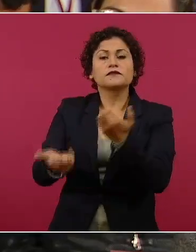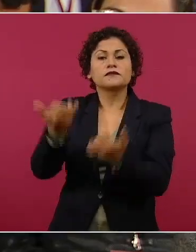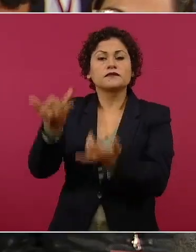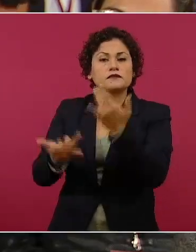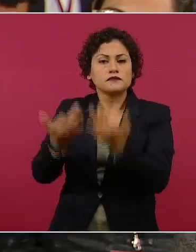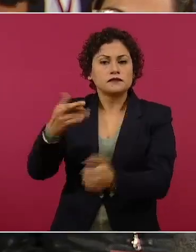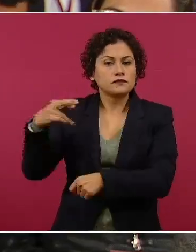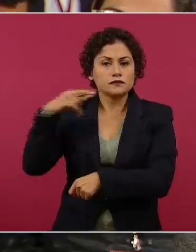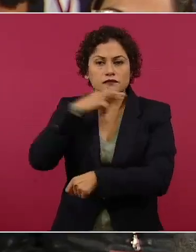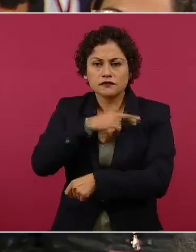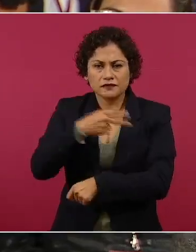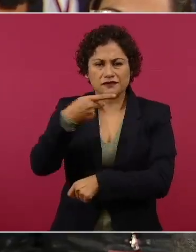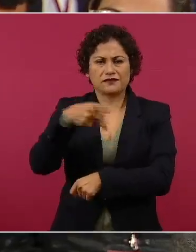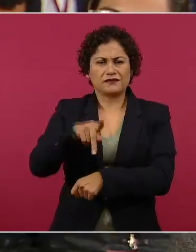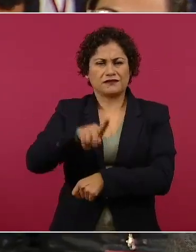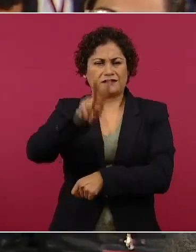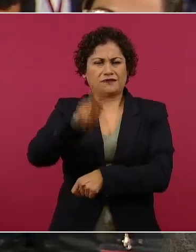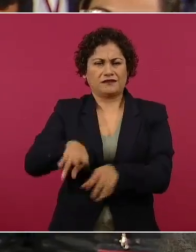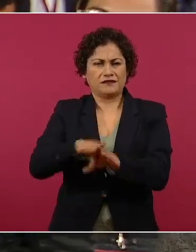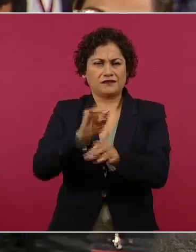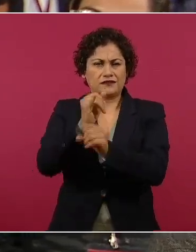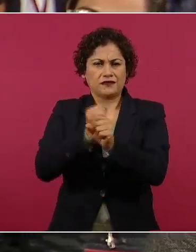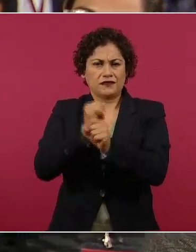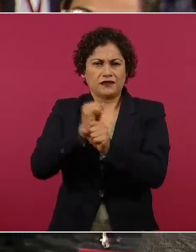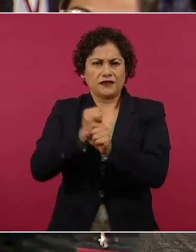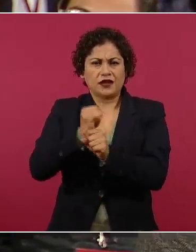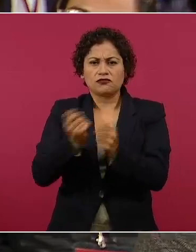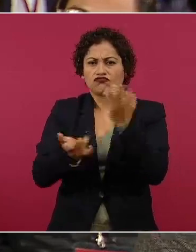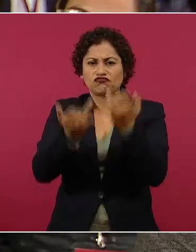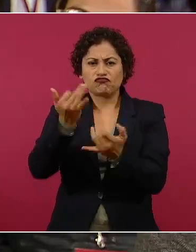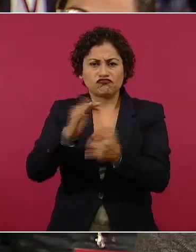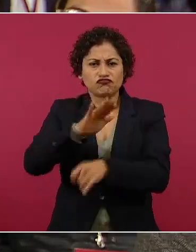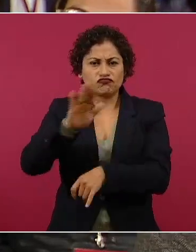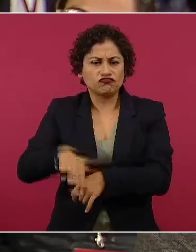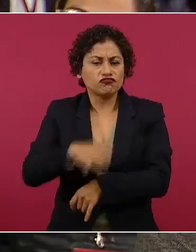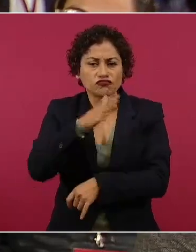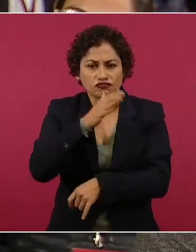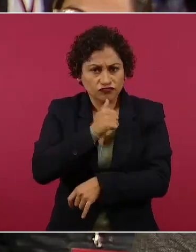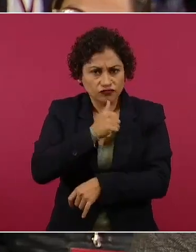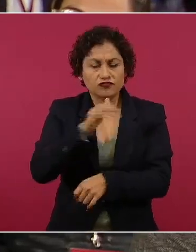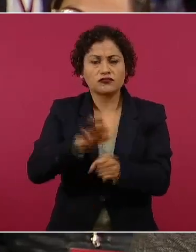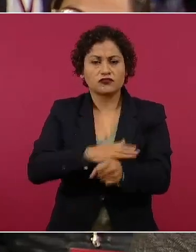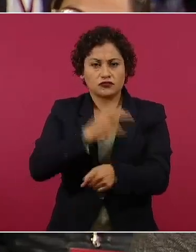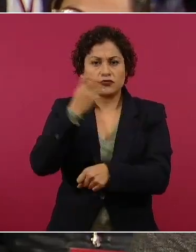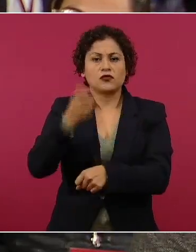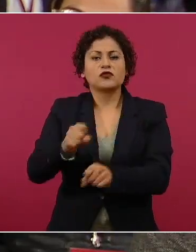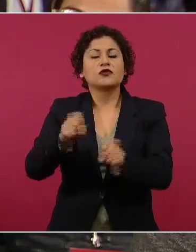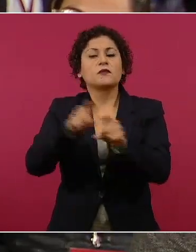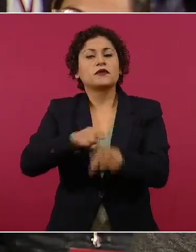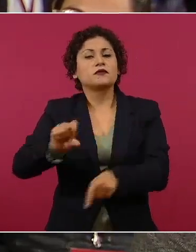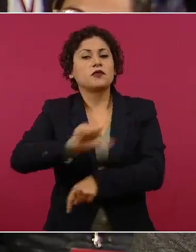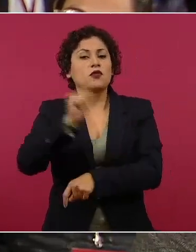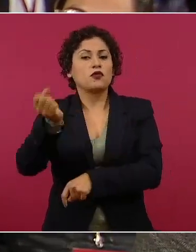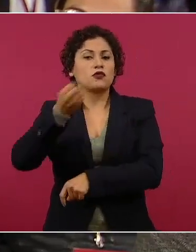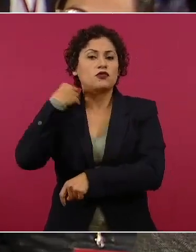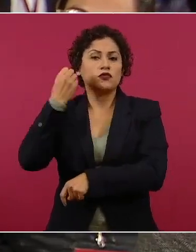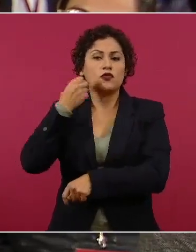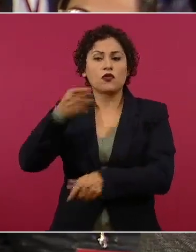se presume un delito y se encuentra en curso la investigación está prohibida. Aunado a lo anterior está la conferencia de prensa que el vocero de la